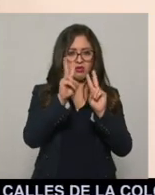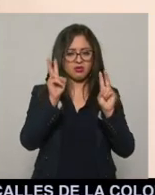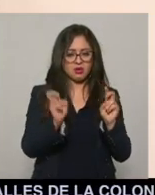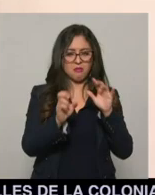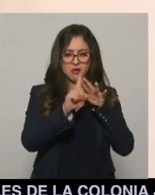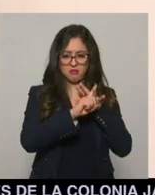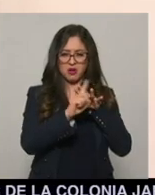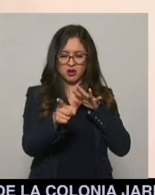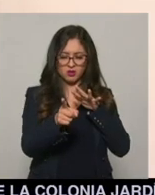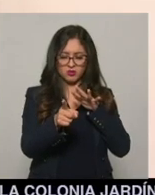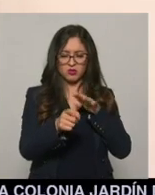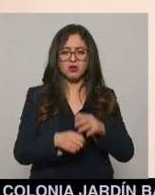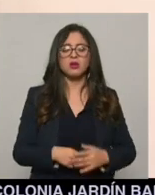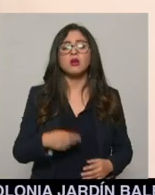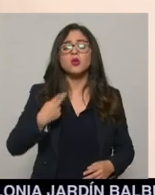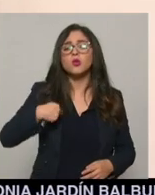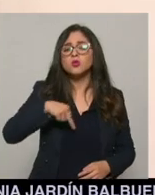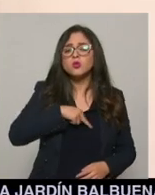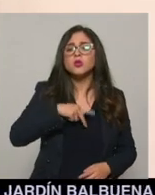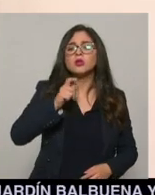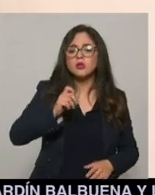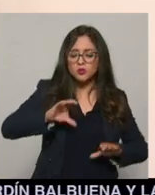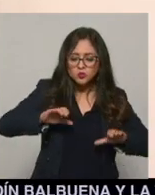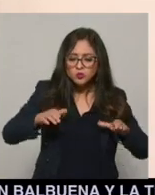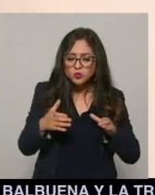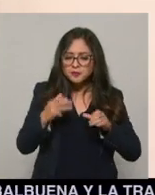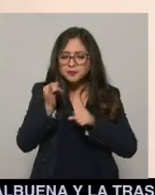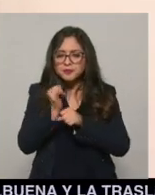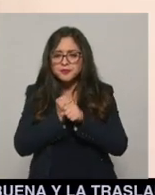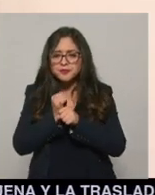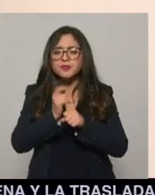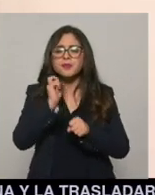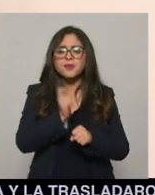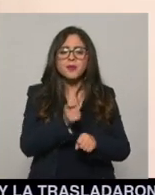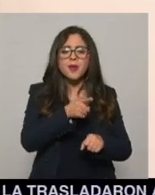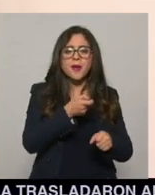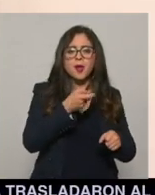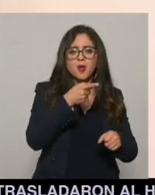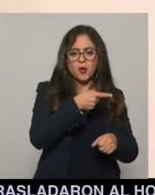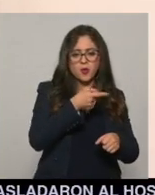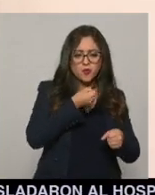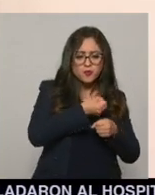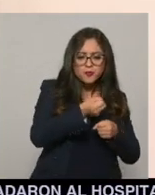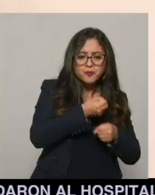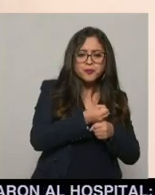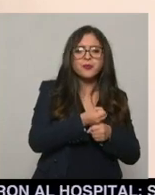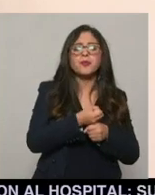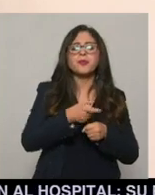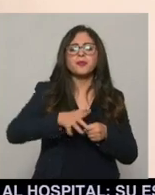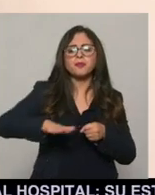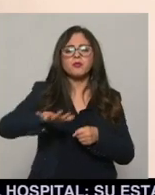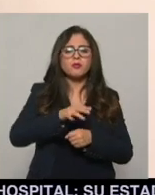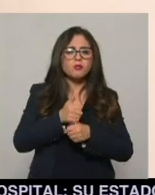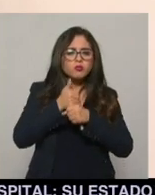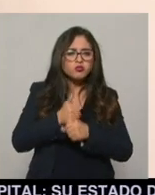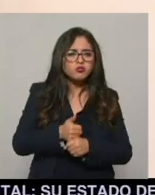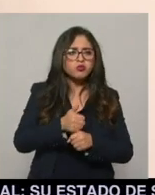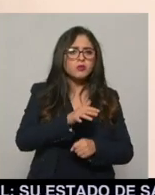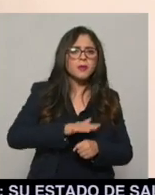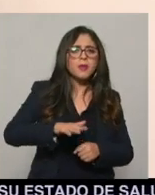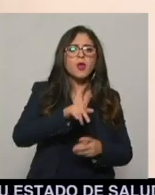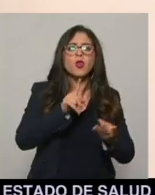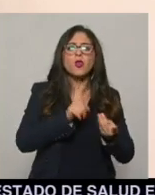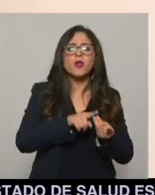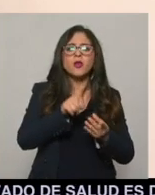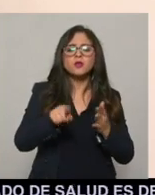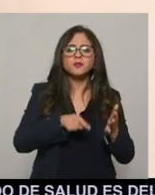nosotros hemos investigado tortura y maltrato en estaciones migratorias. Entonces ahí no hay